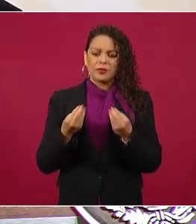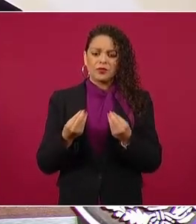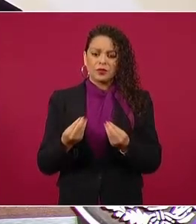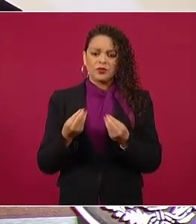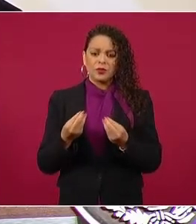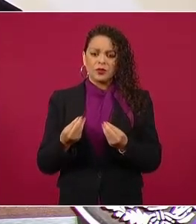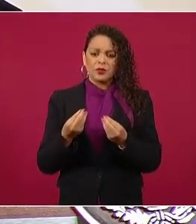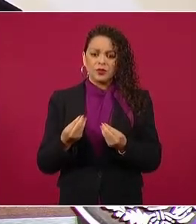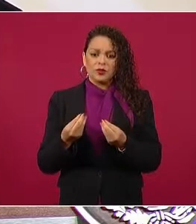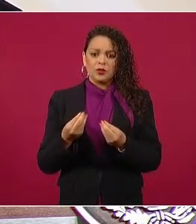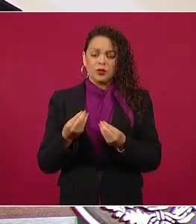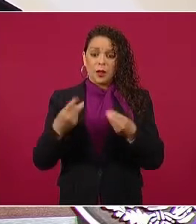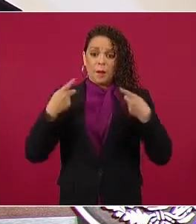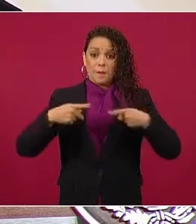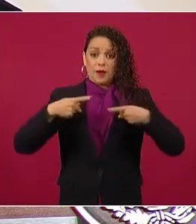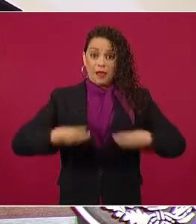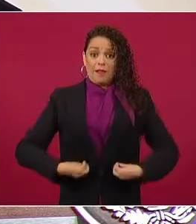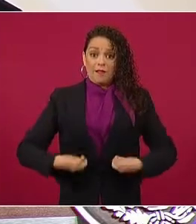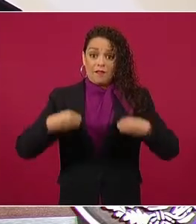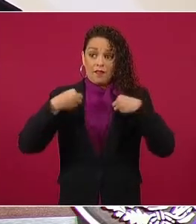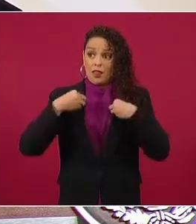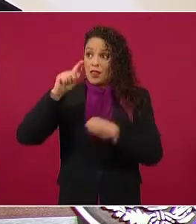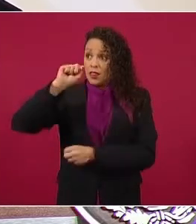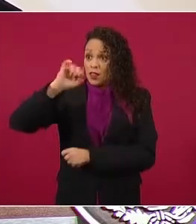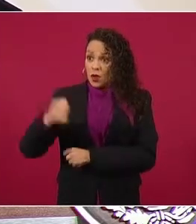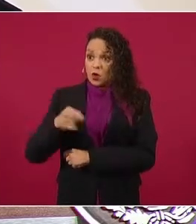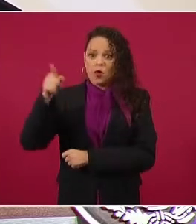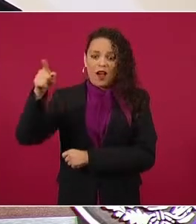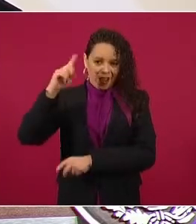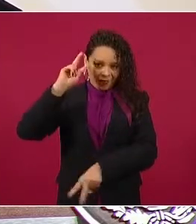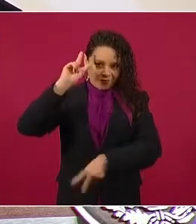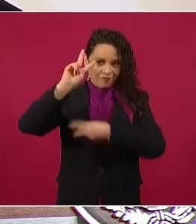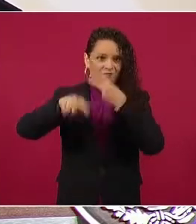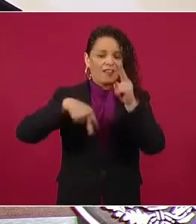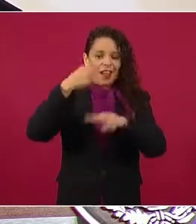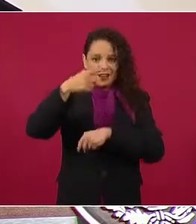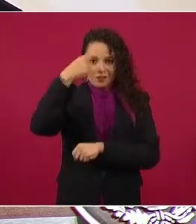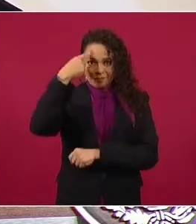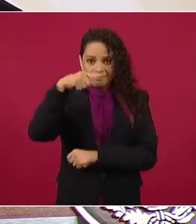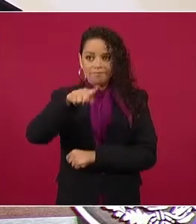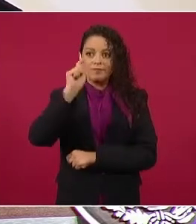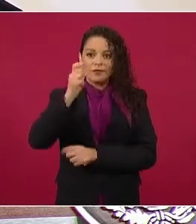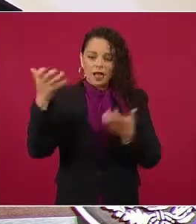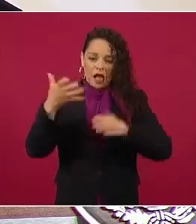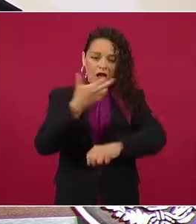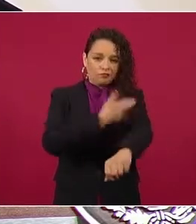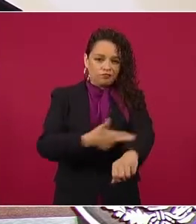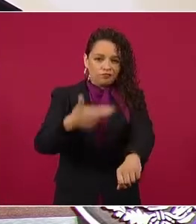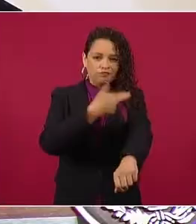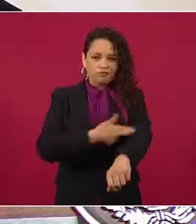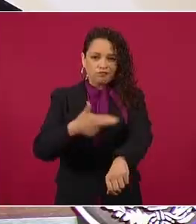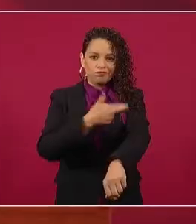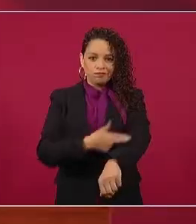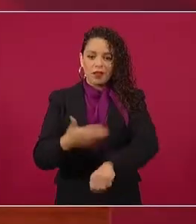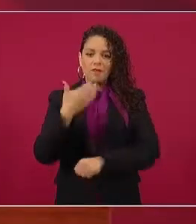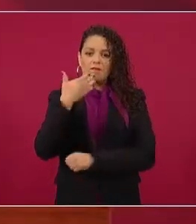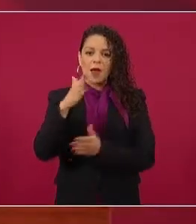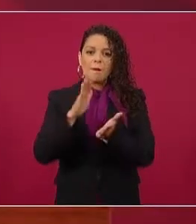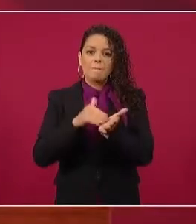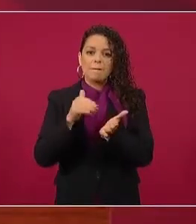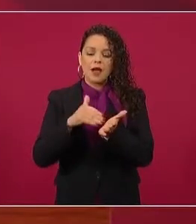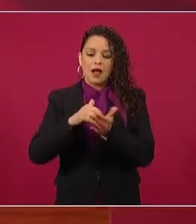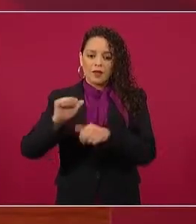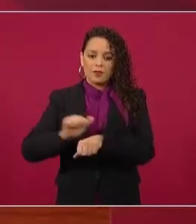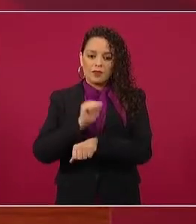de habitantes de Tijuana que están acudiendo ya a regularizar sus vehículos usados